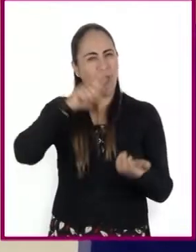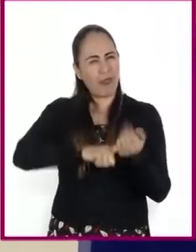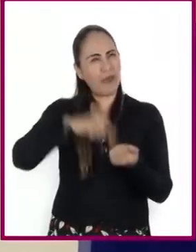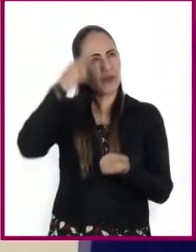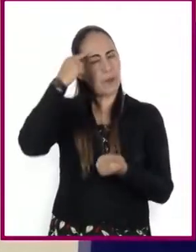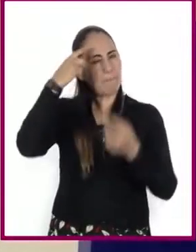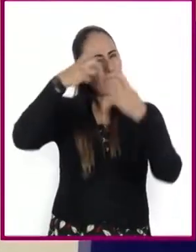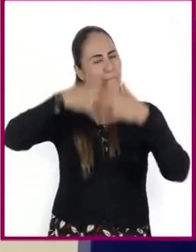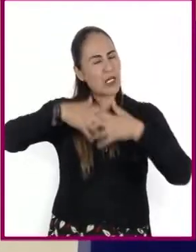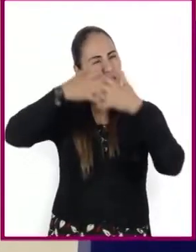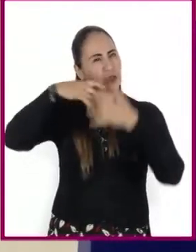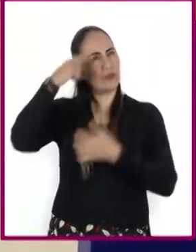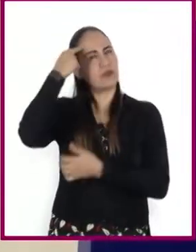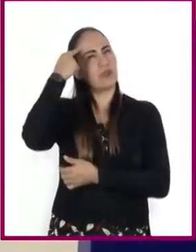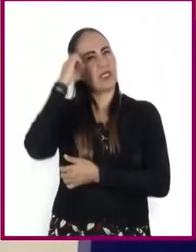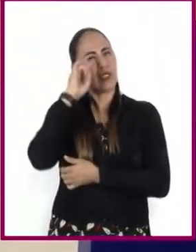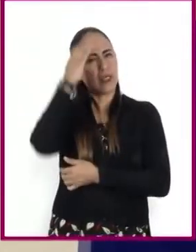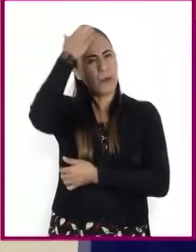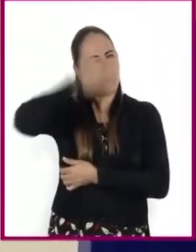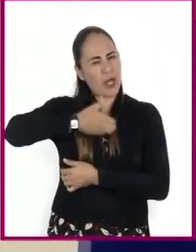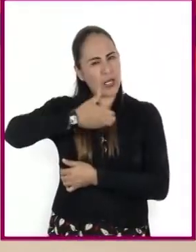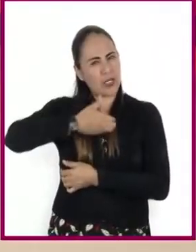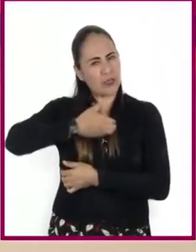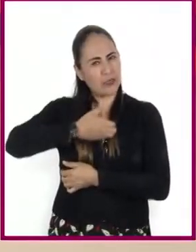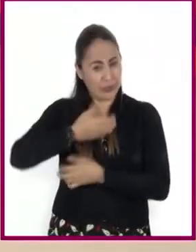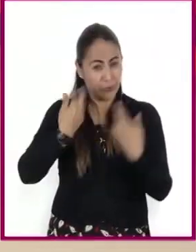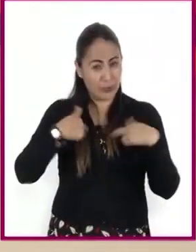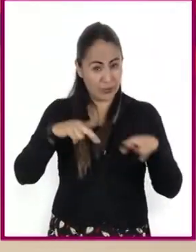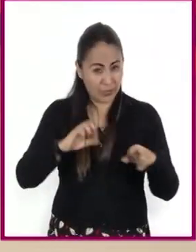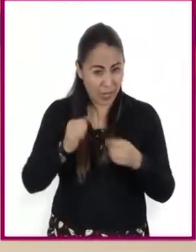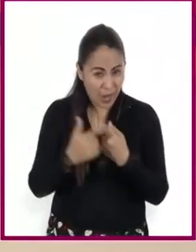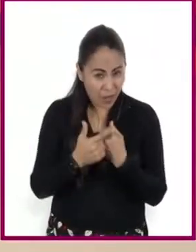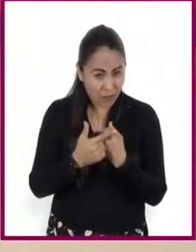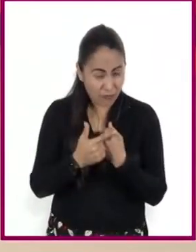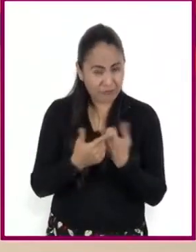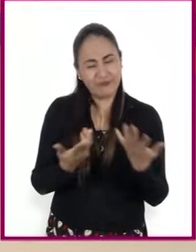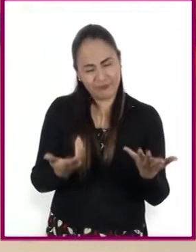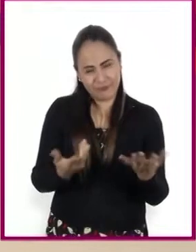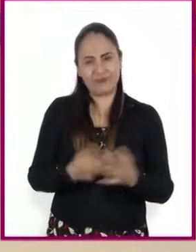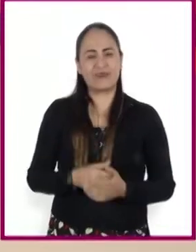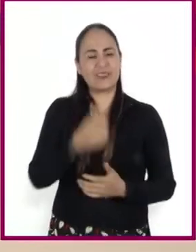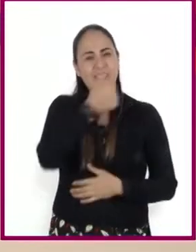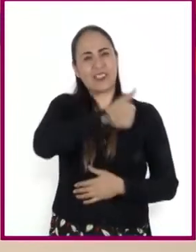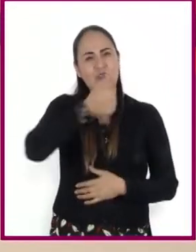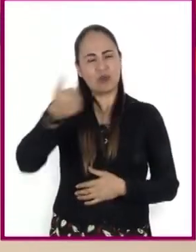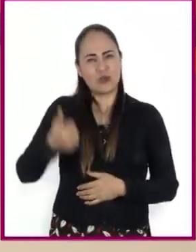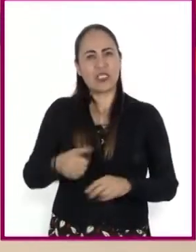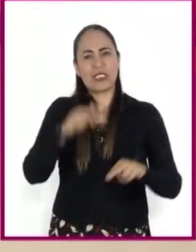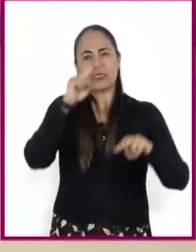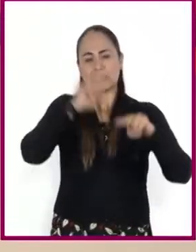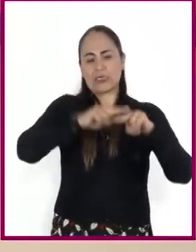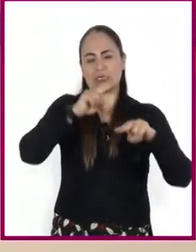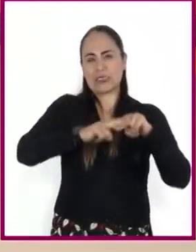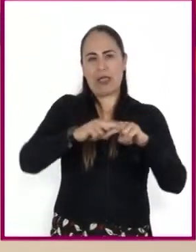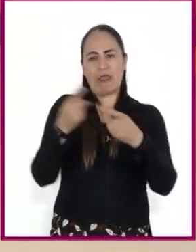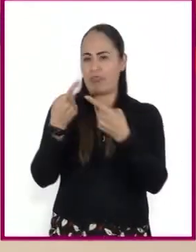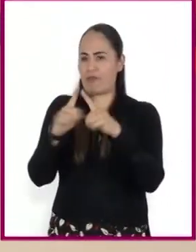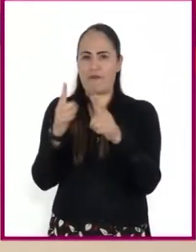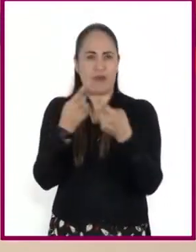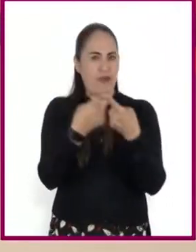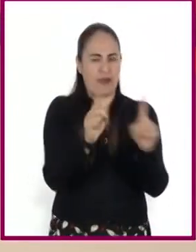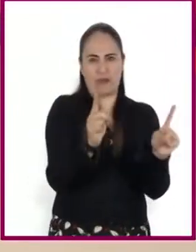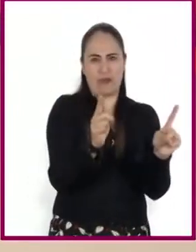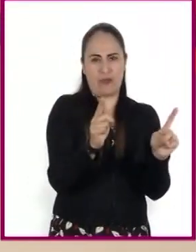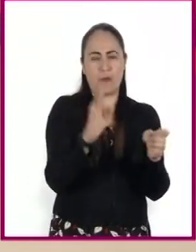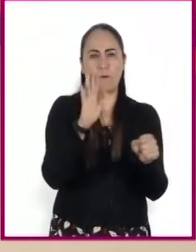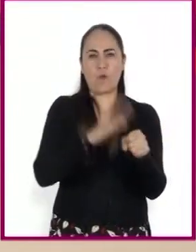apareció una imagen, una representación. ¿No es así? Cada uno de ustedes pensó en una silla diferente, porque